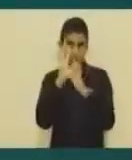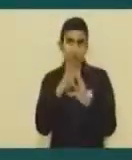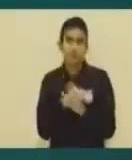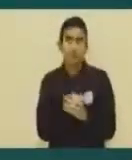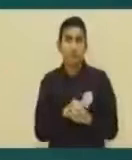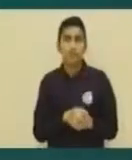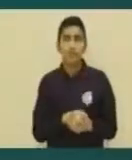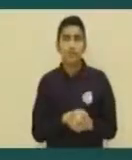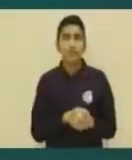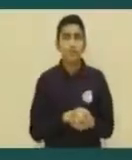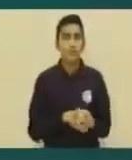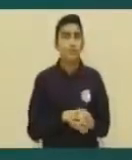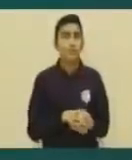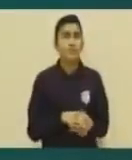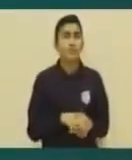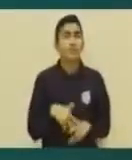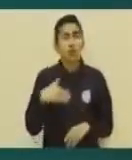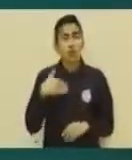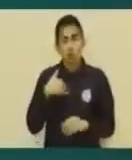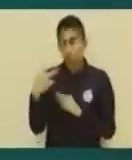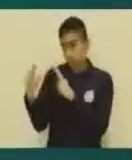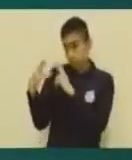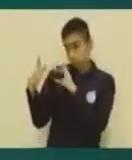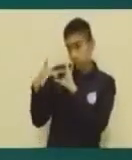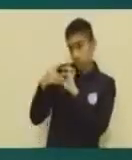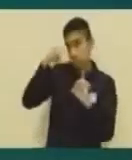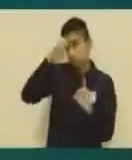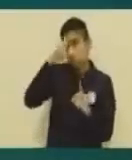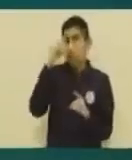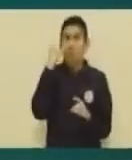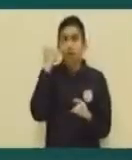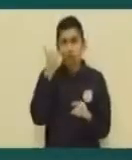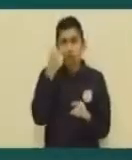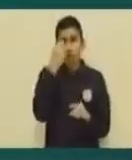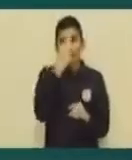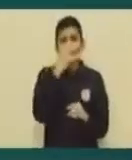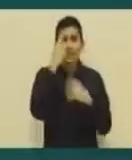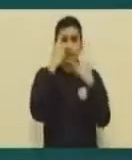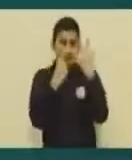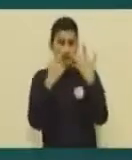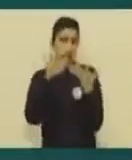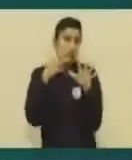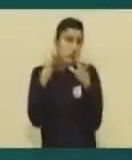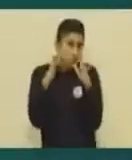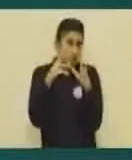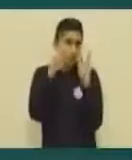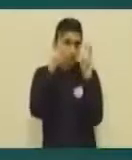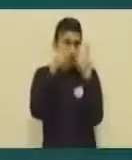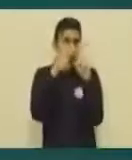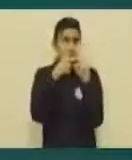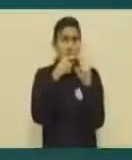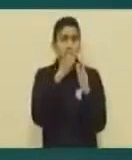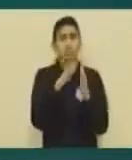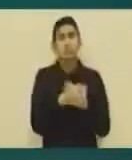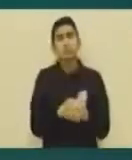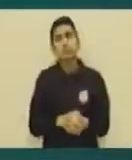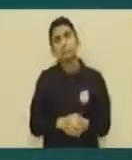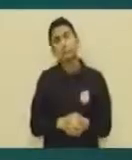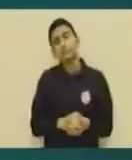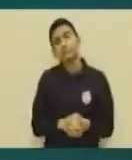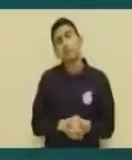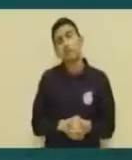Obtuvo, ¿verdad? Con respecto a la media que él tiene, 36 y está más o menos con respecto a la desviación estándar